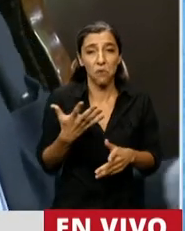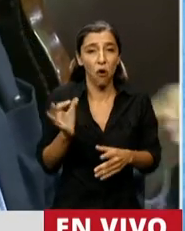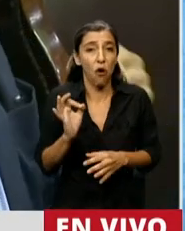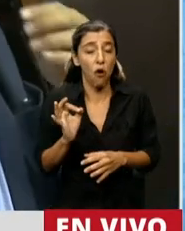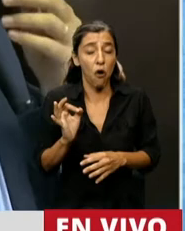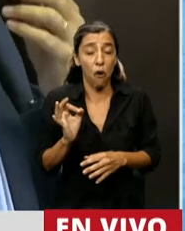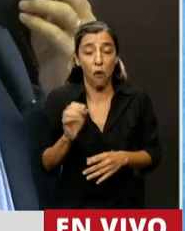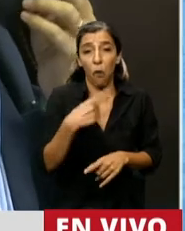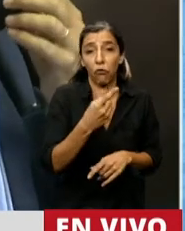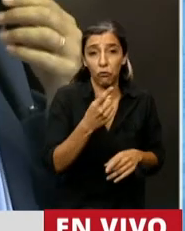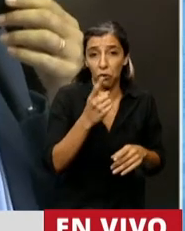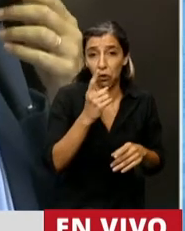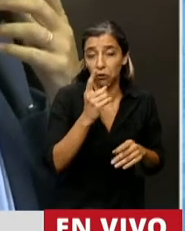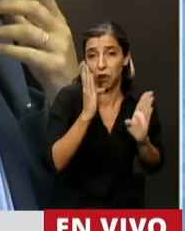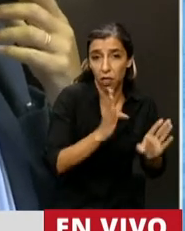tiene memoria?